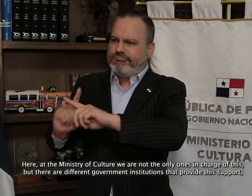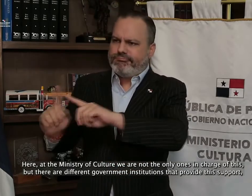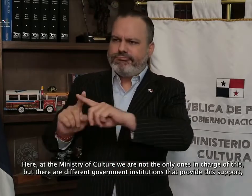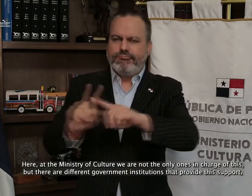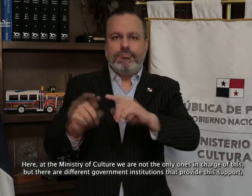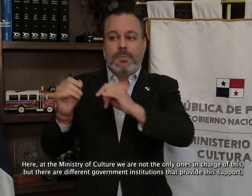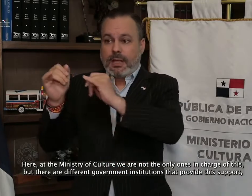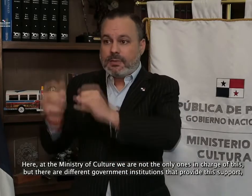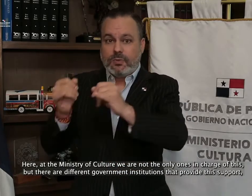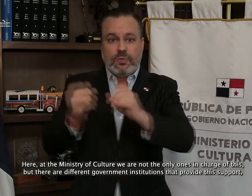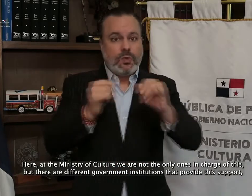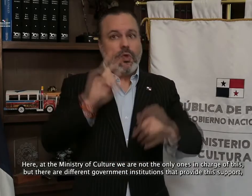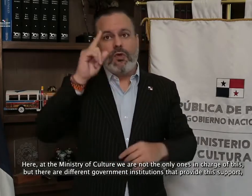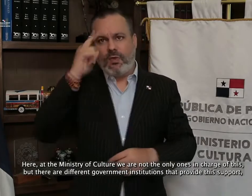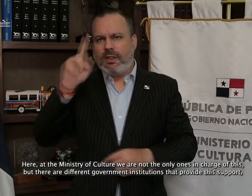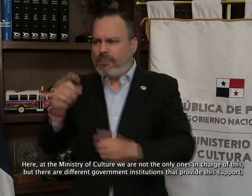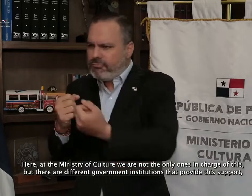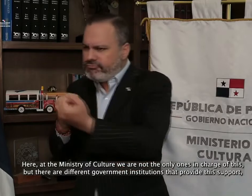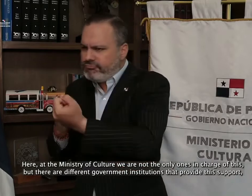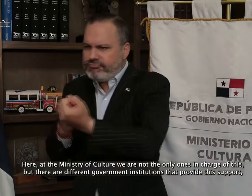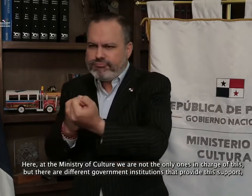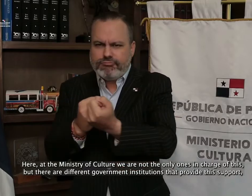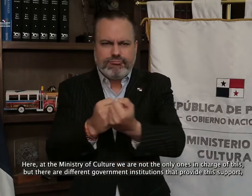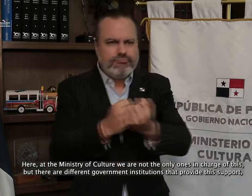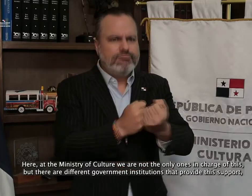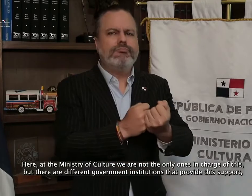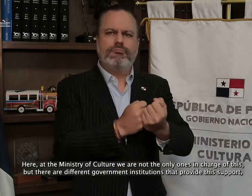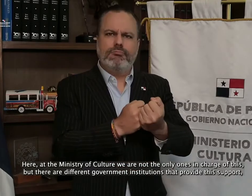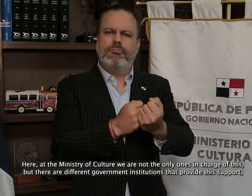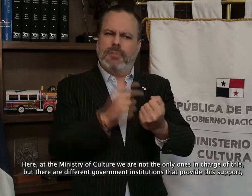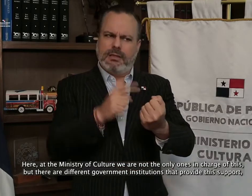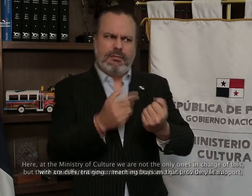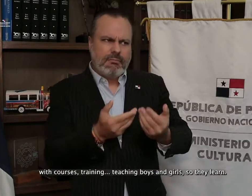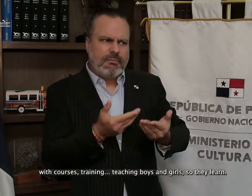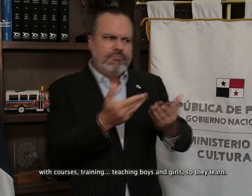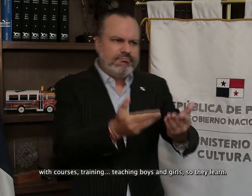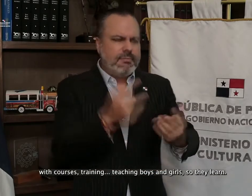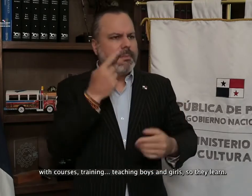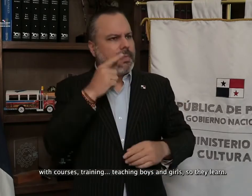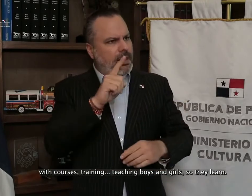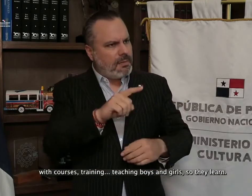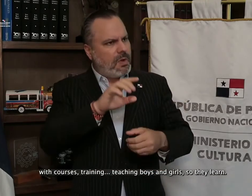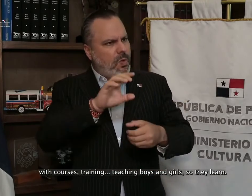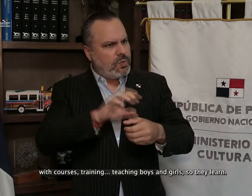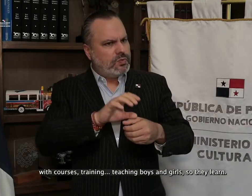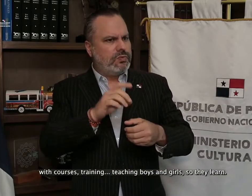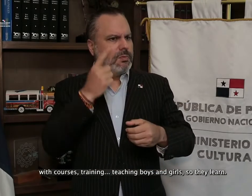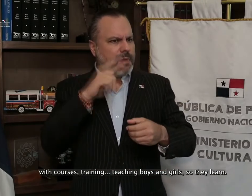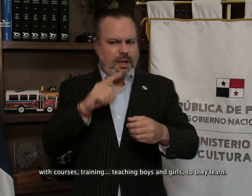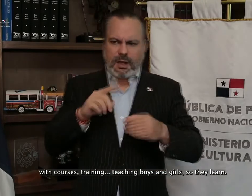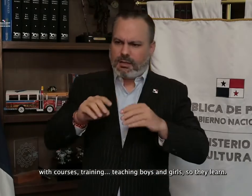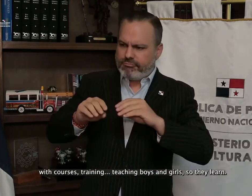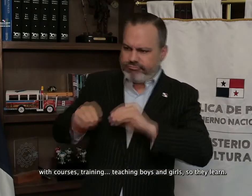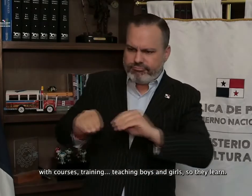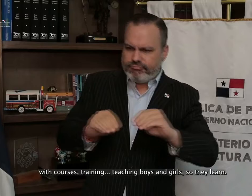Educación ha establecido un programa que vela por la importancia de la lengua de señas y sentimos que este apoyo es